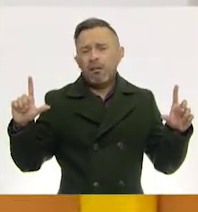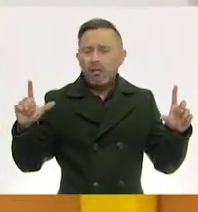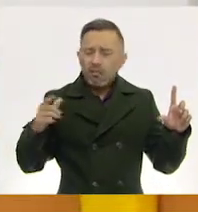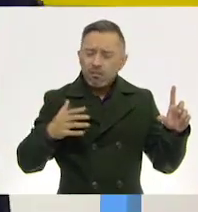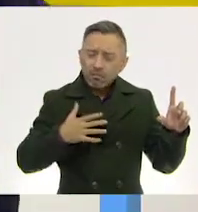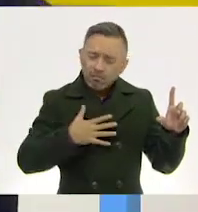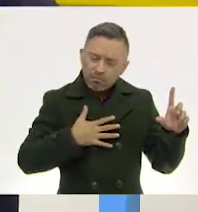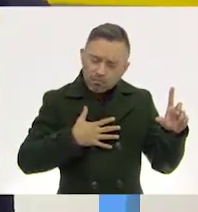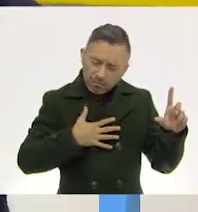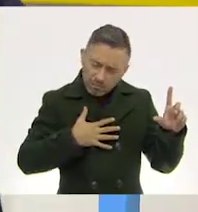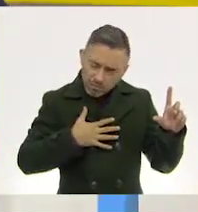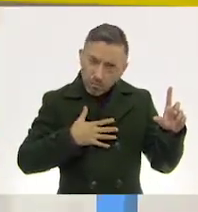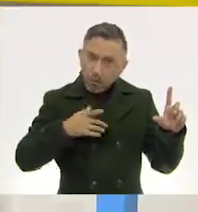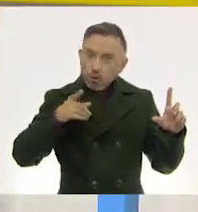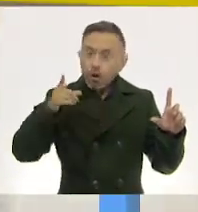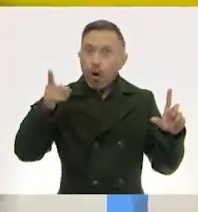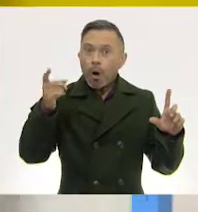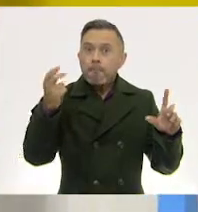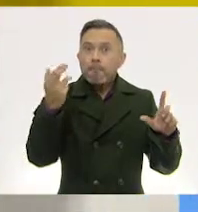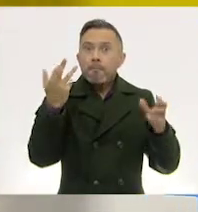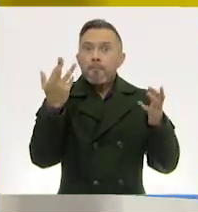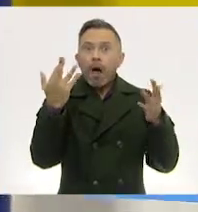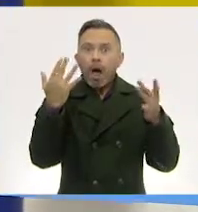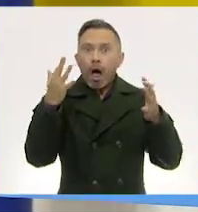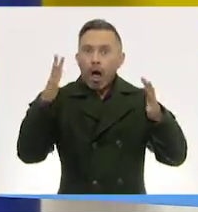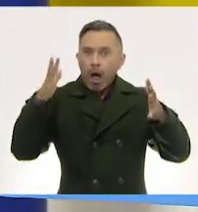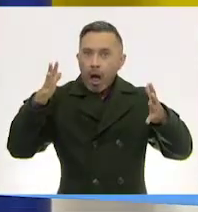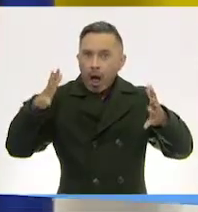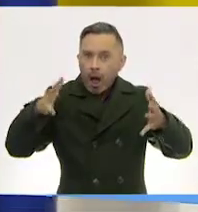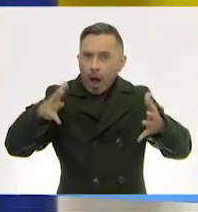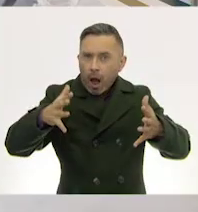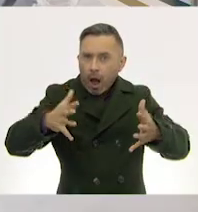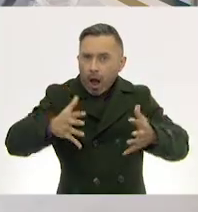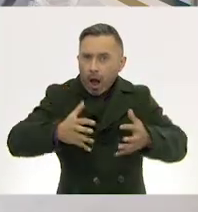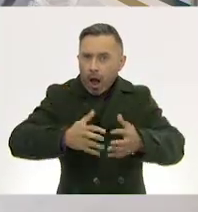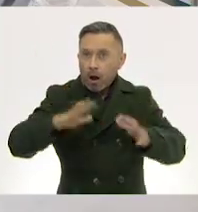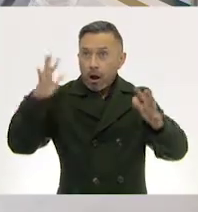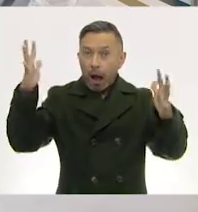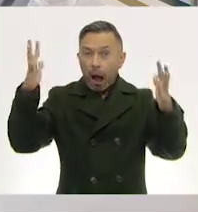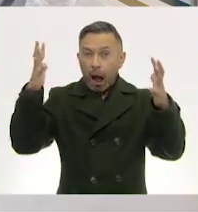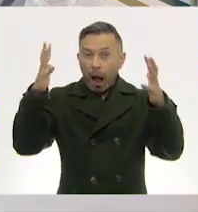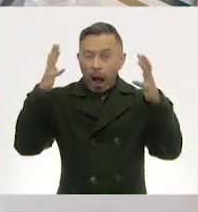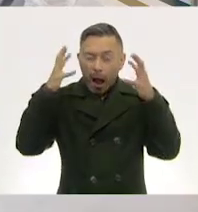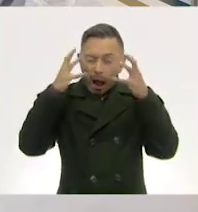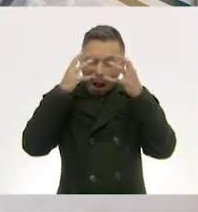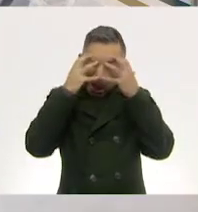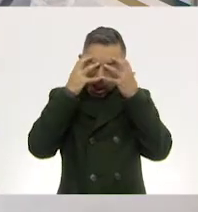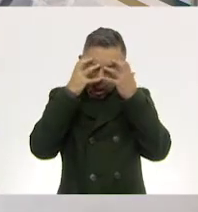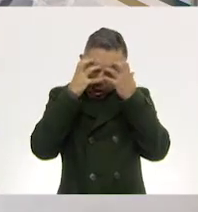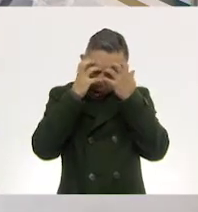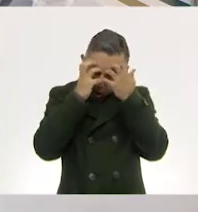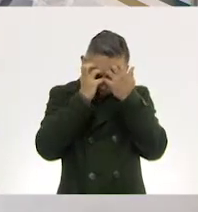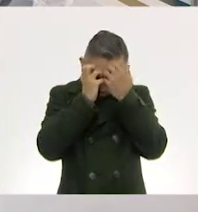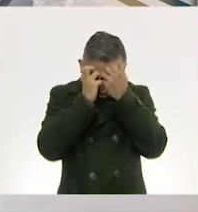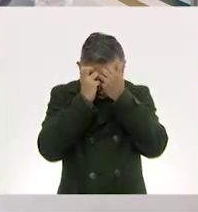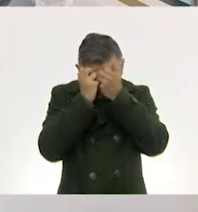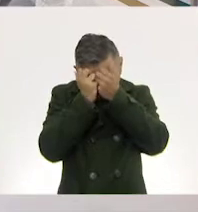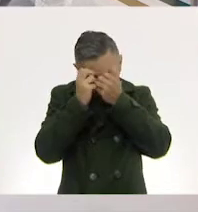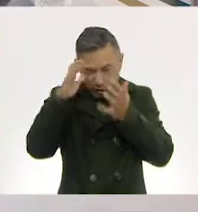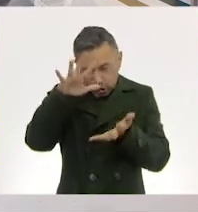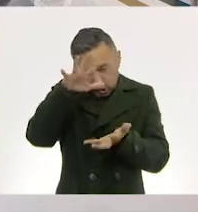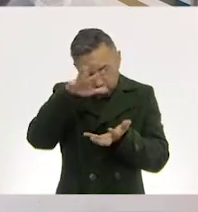grandes e inhábiles la estrujaban hasta transformarla en una de pola de papel